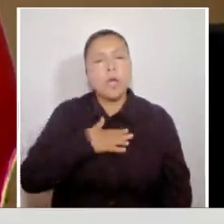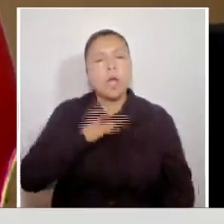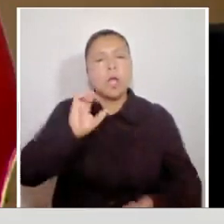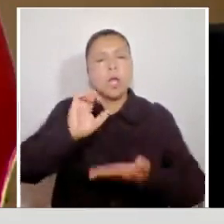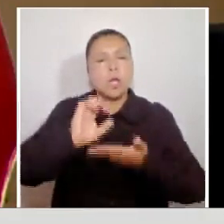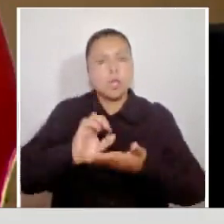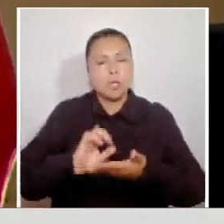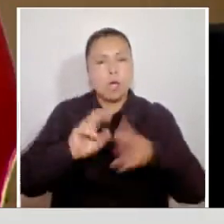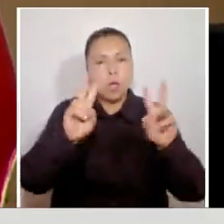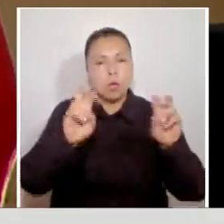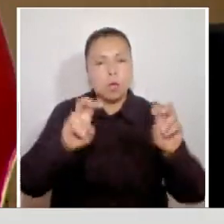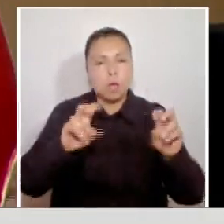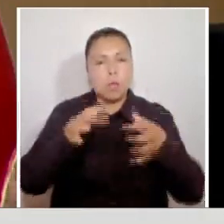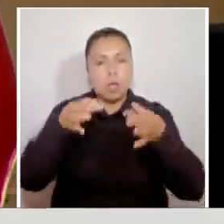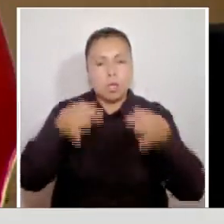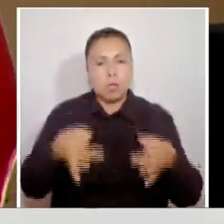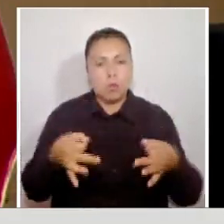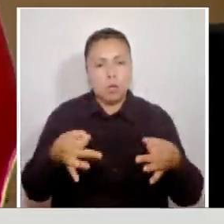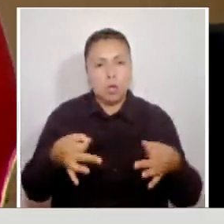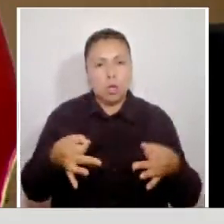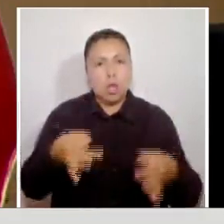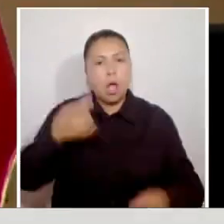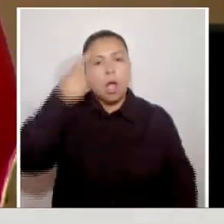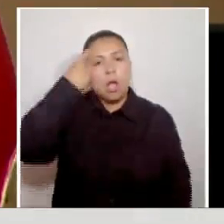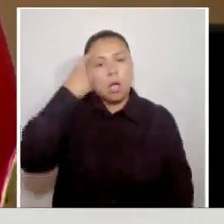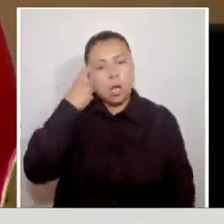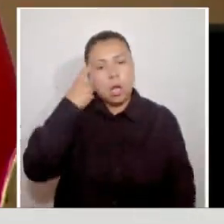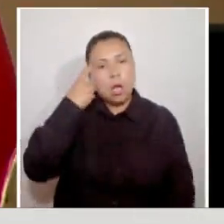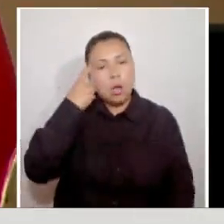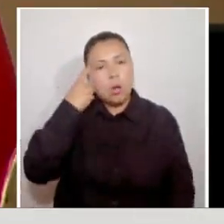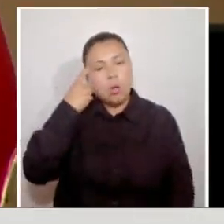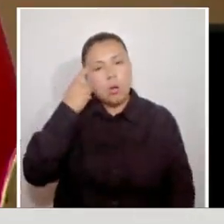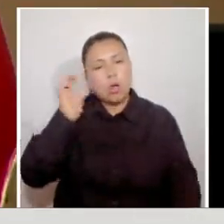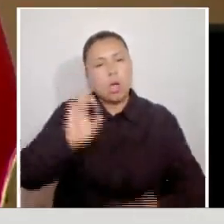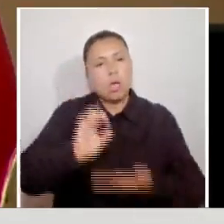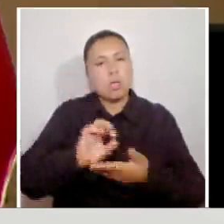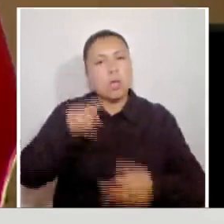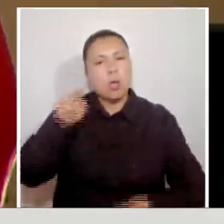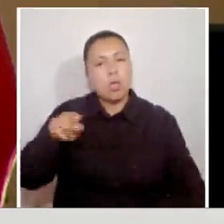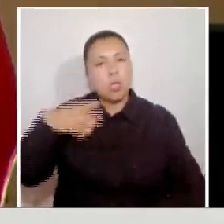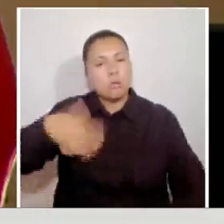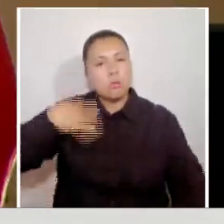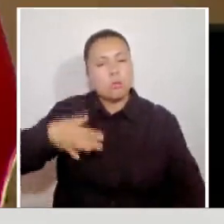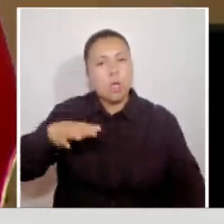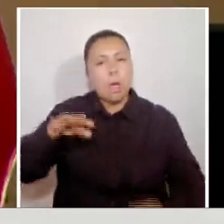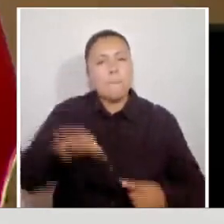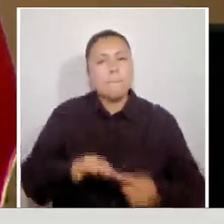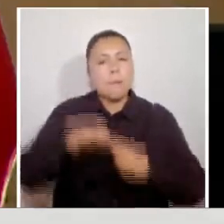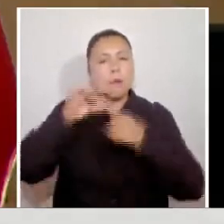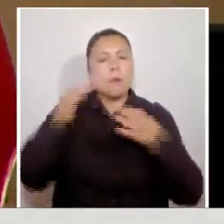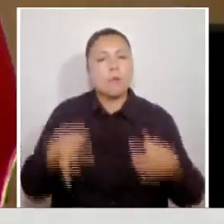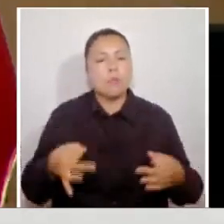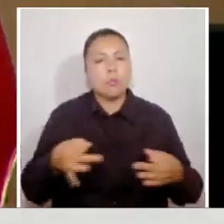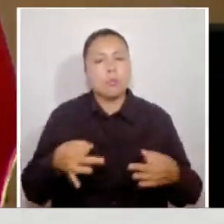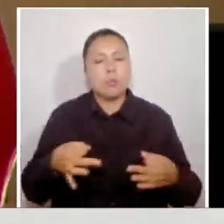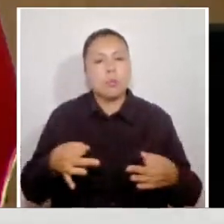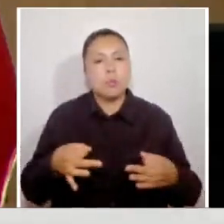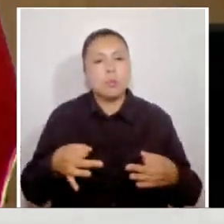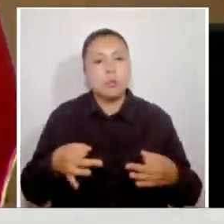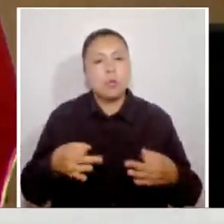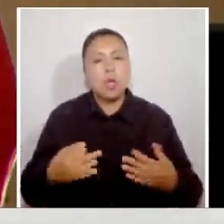de seguridad Yo creo que el estado tiene y esa es su función primordial efectivamente que entregar